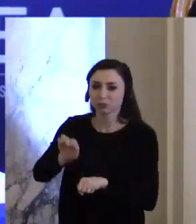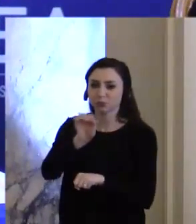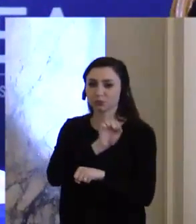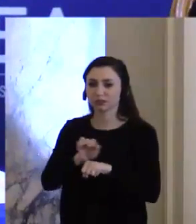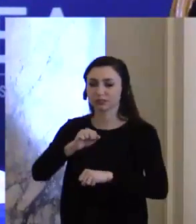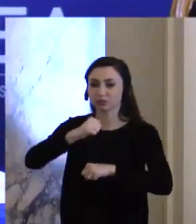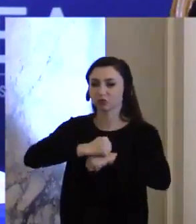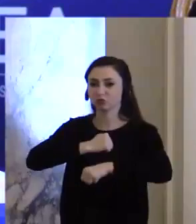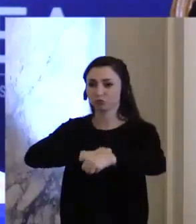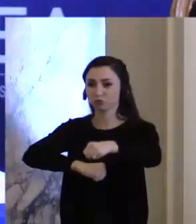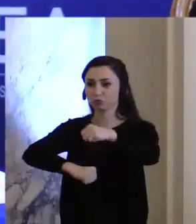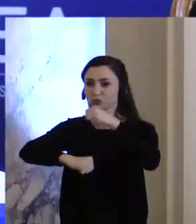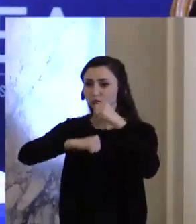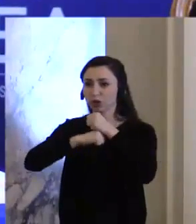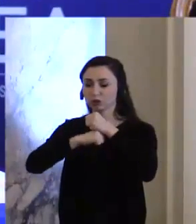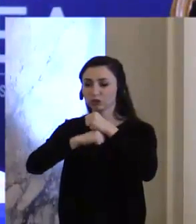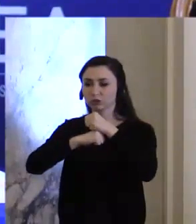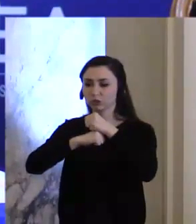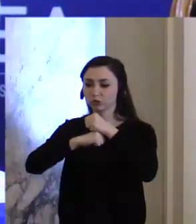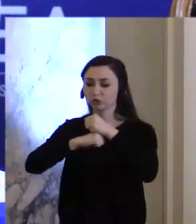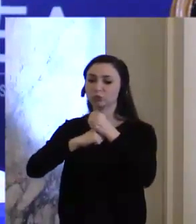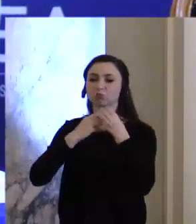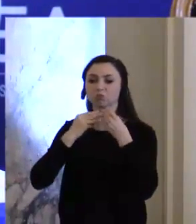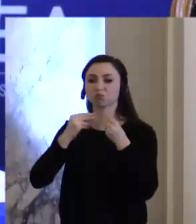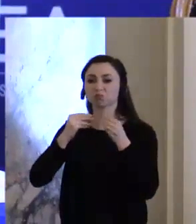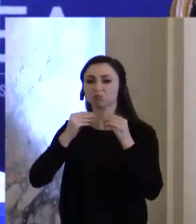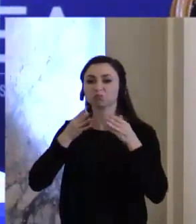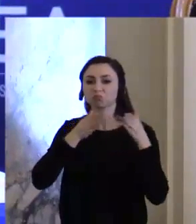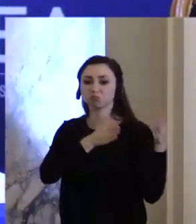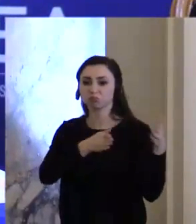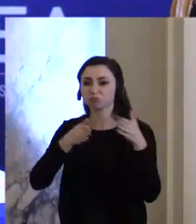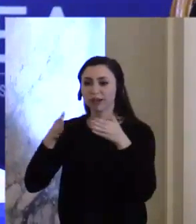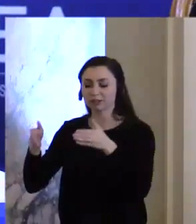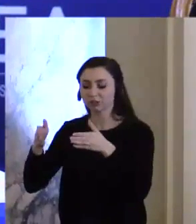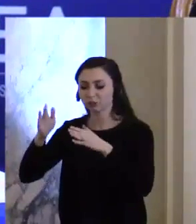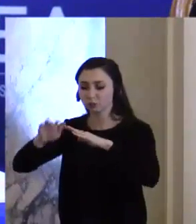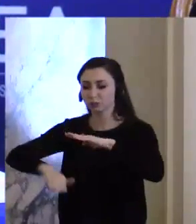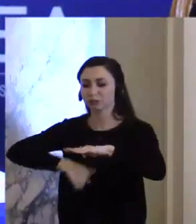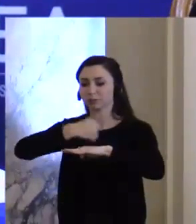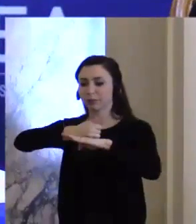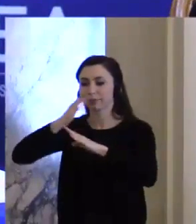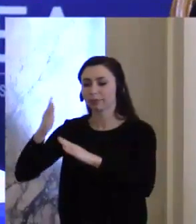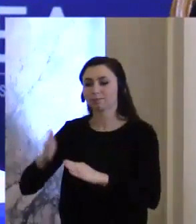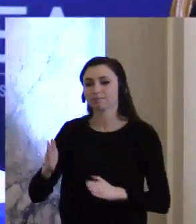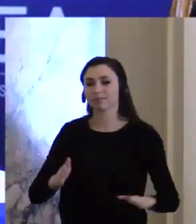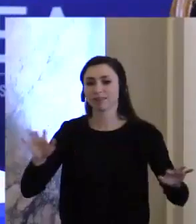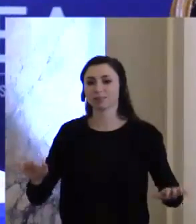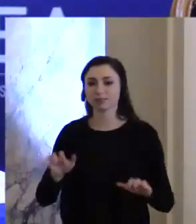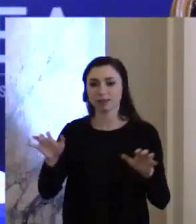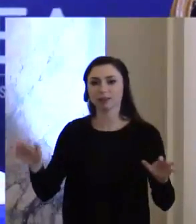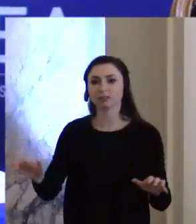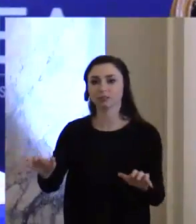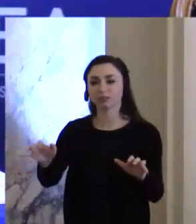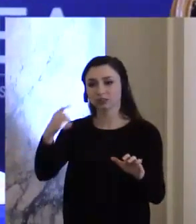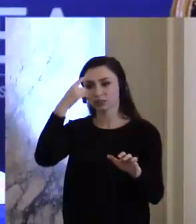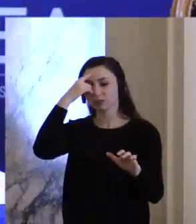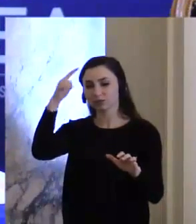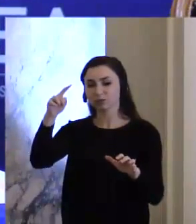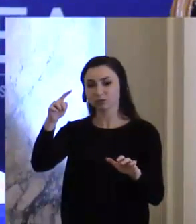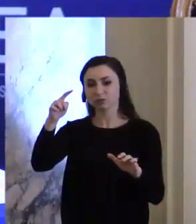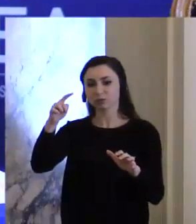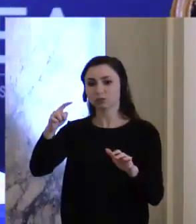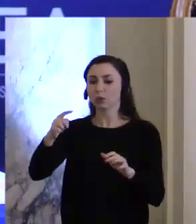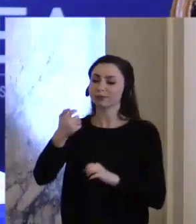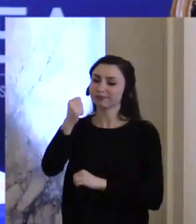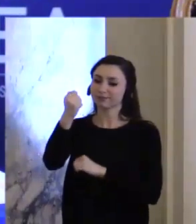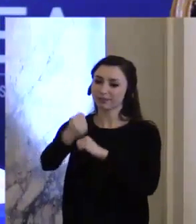y pragmática hacia la implementación del Plan de Acción para el Diseño de los Afrodescendientes y el